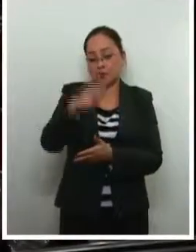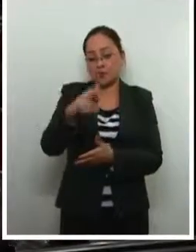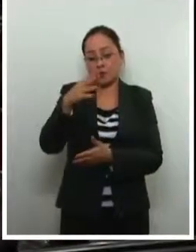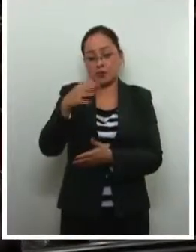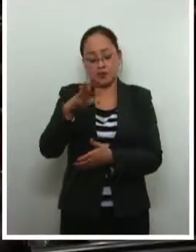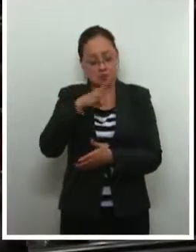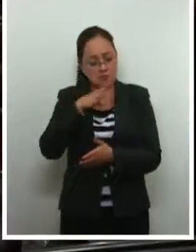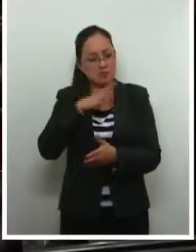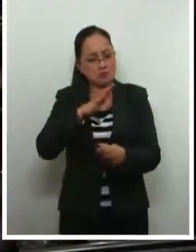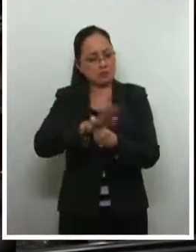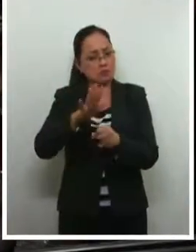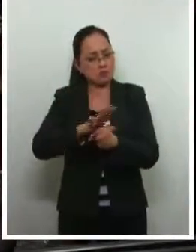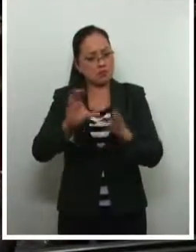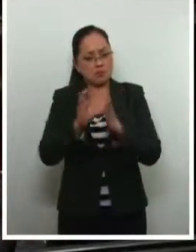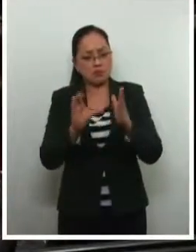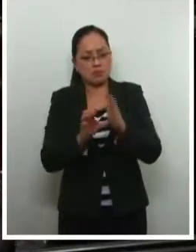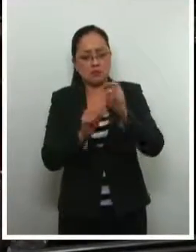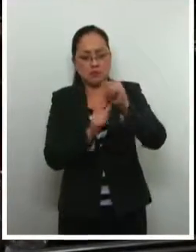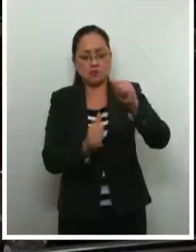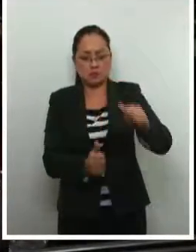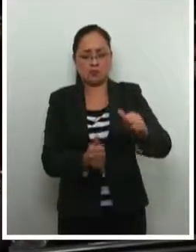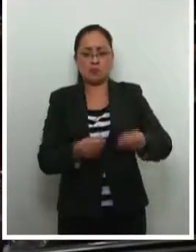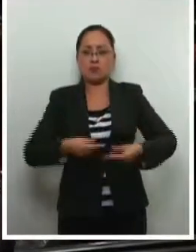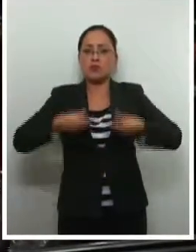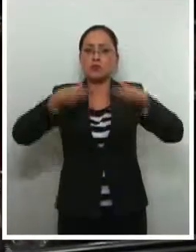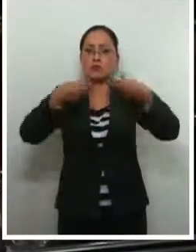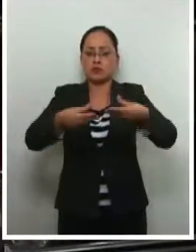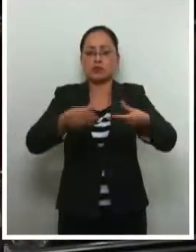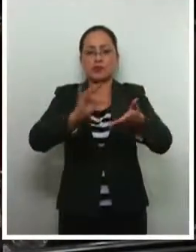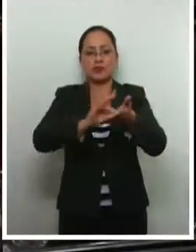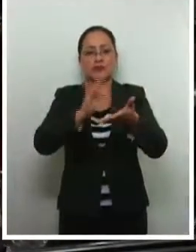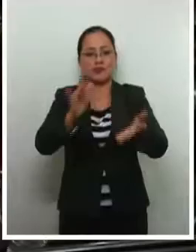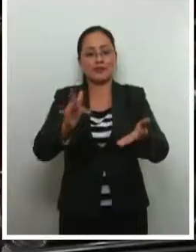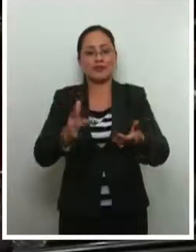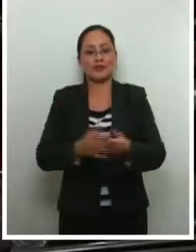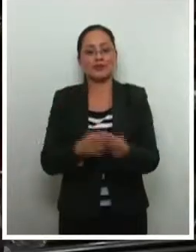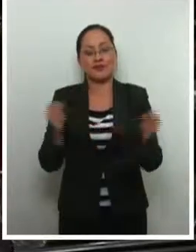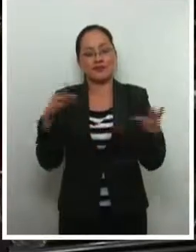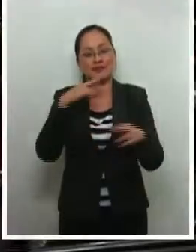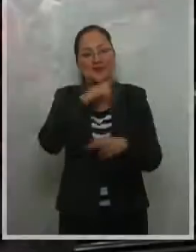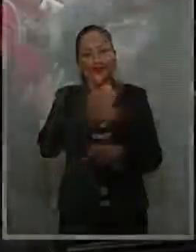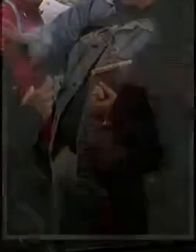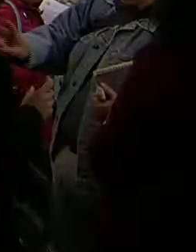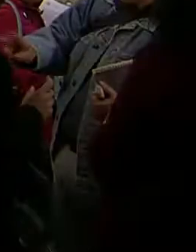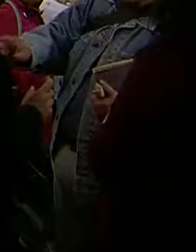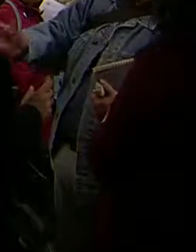cuente con su constitución política. Gracias y hasta pronto.